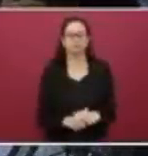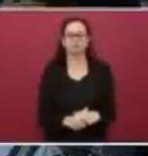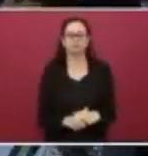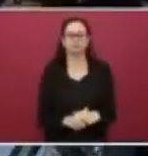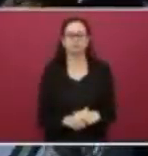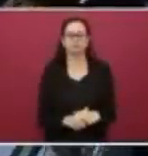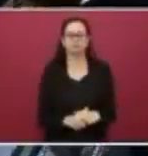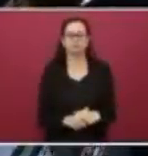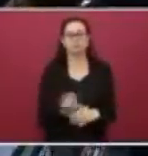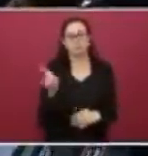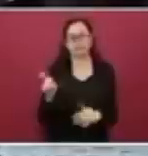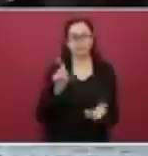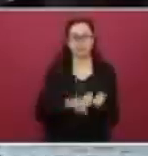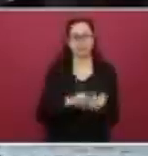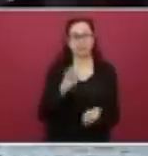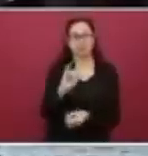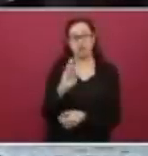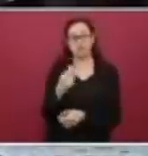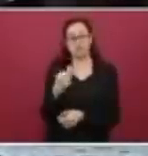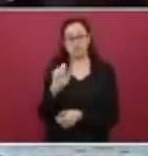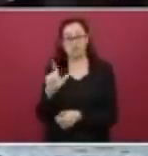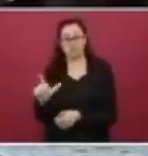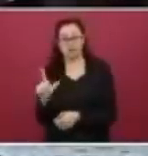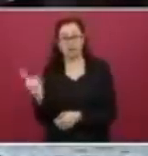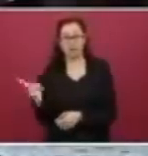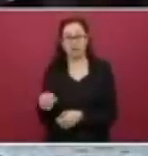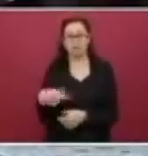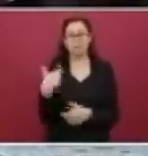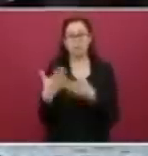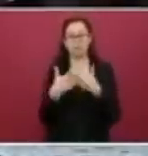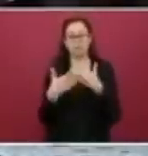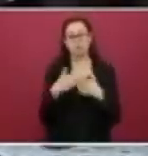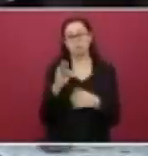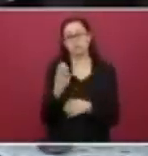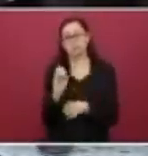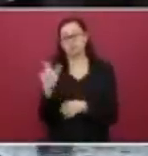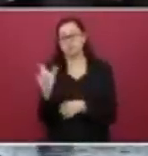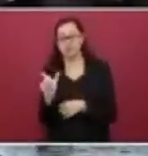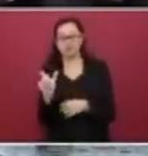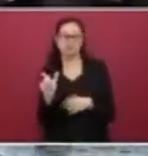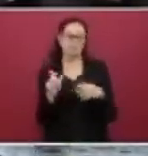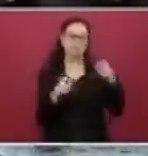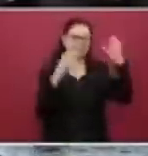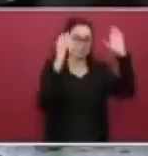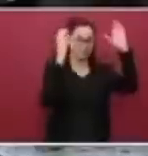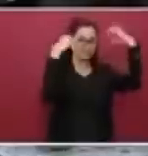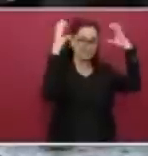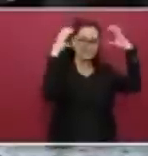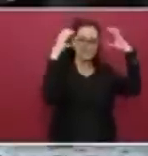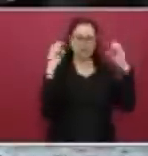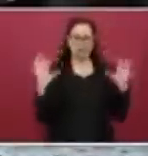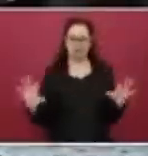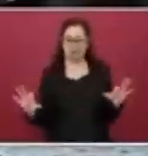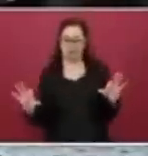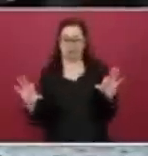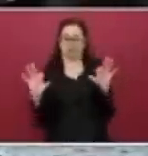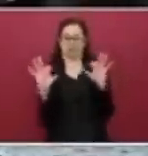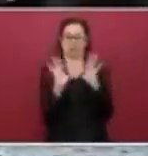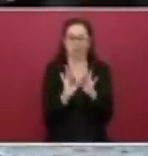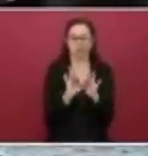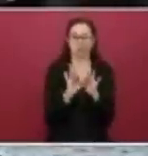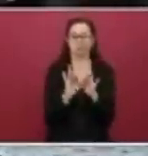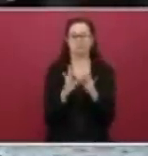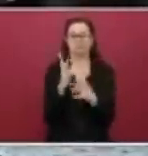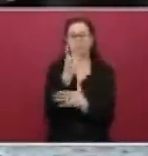en el ife tel una fusión entre fox y disney quienes ahora van a controlar una parte importante de los deportes en